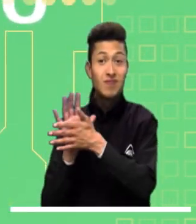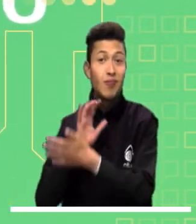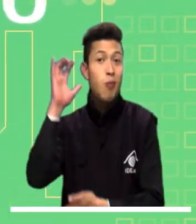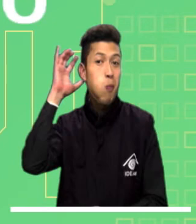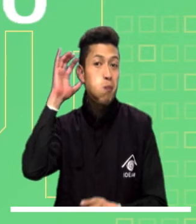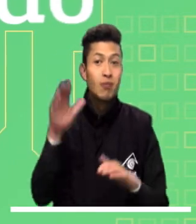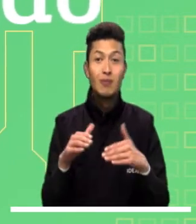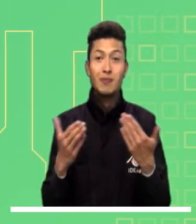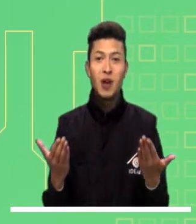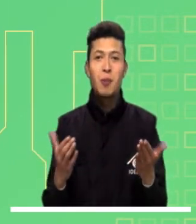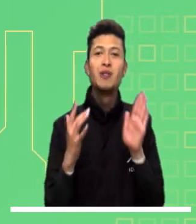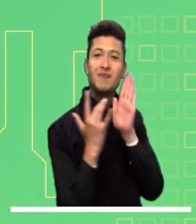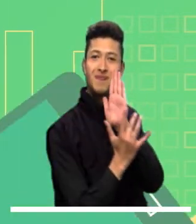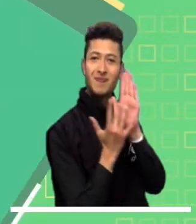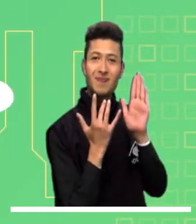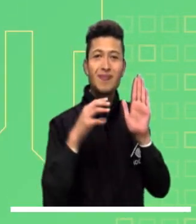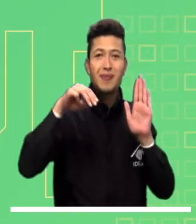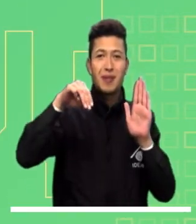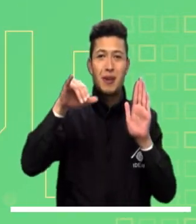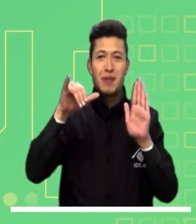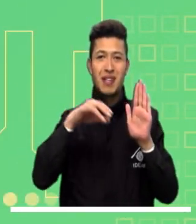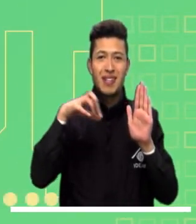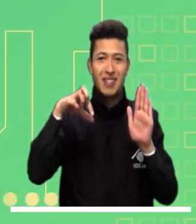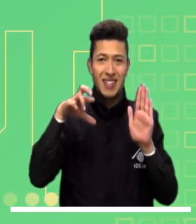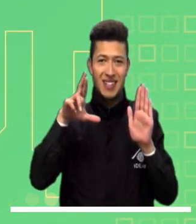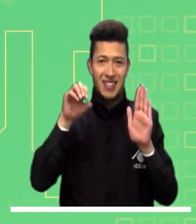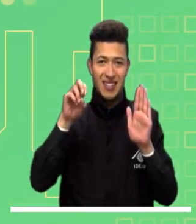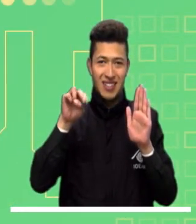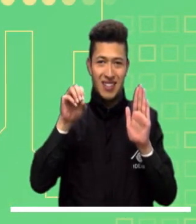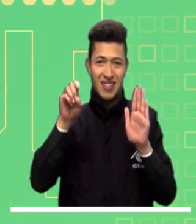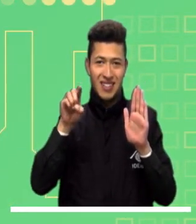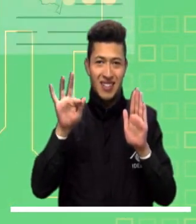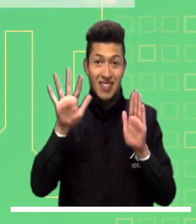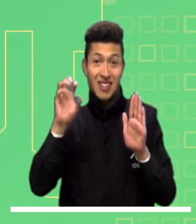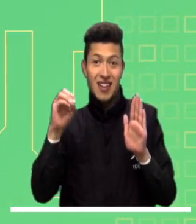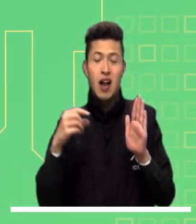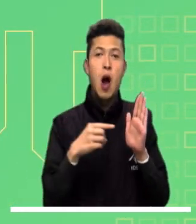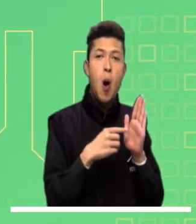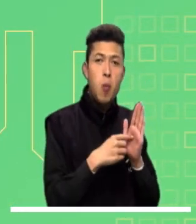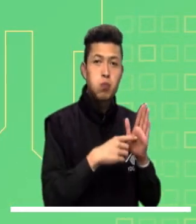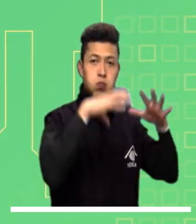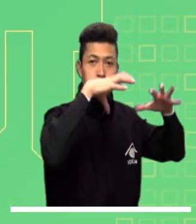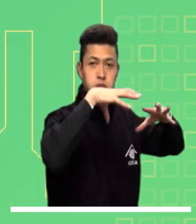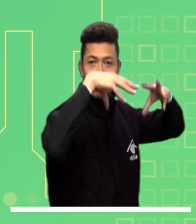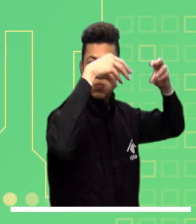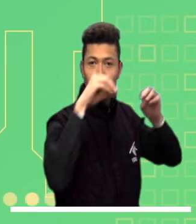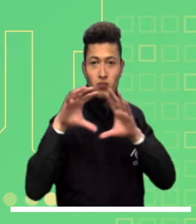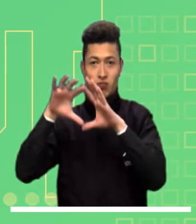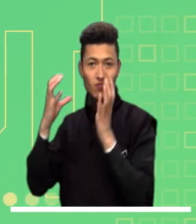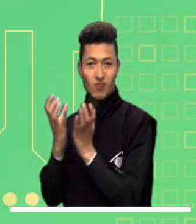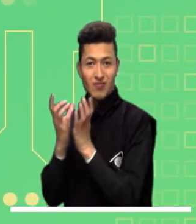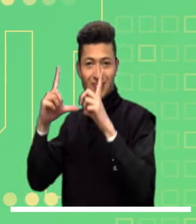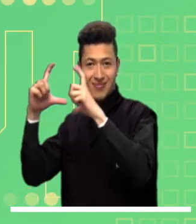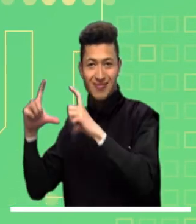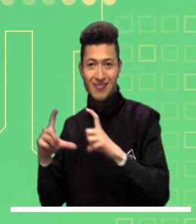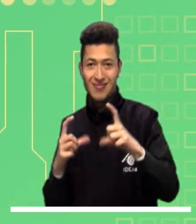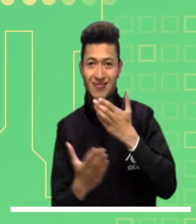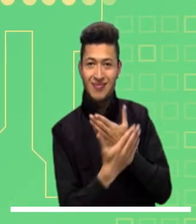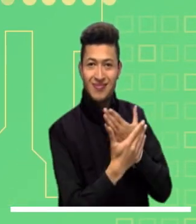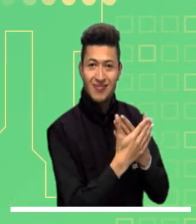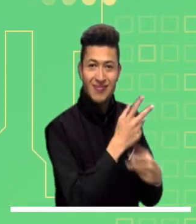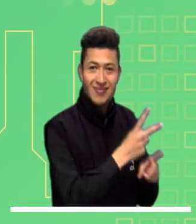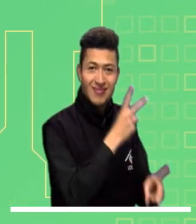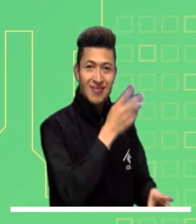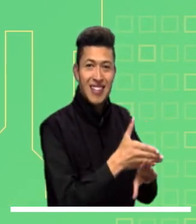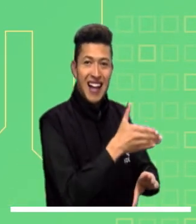informado y en tiempo real a través de nuestra aplicación Mi Pronóstico. Consulte los pronósticos del estado del tiempo, las